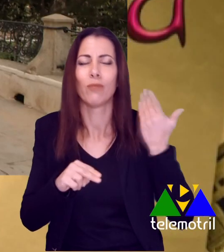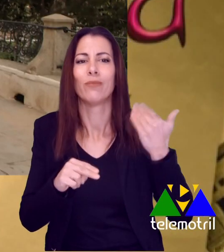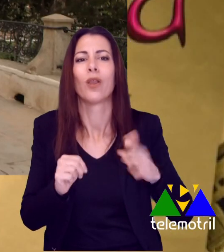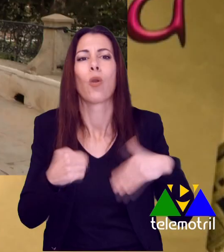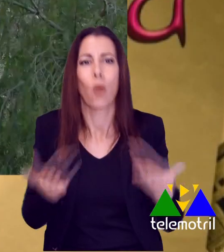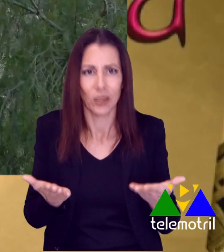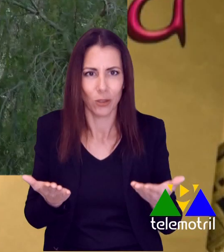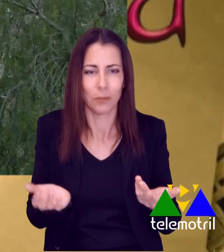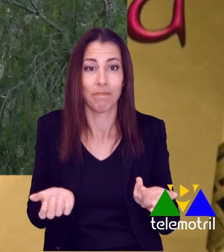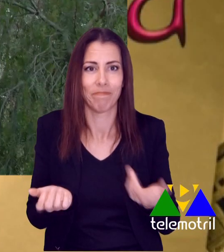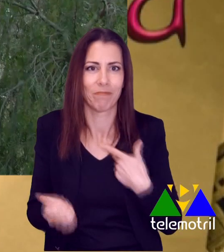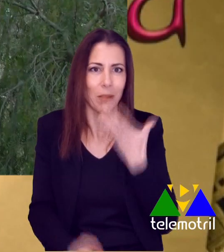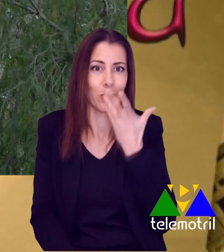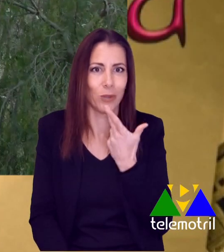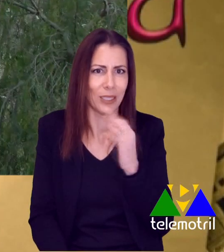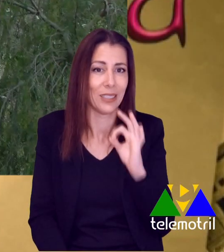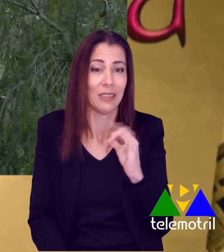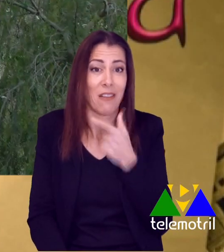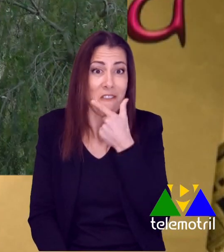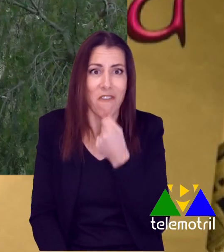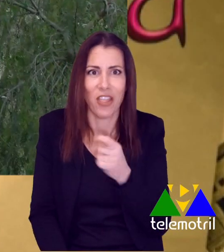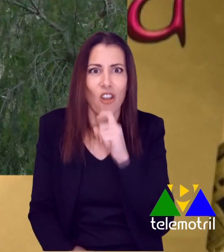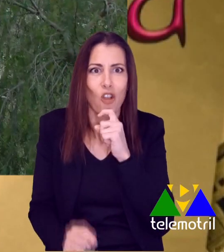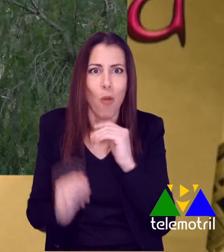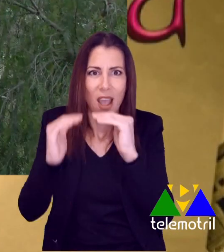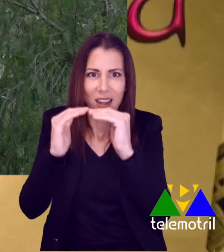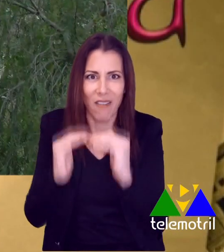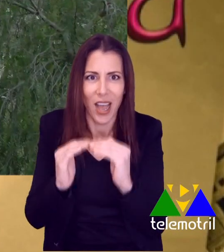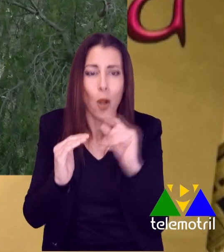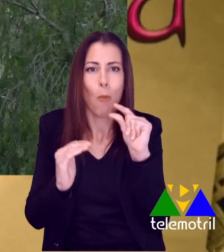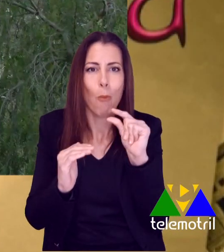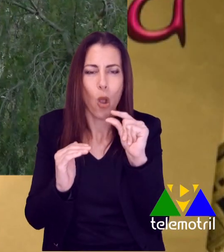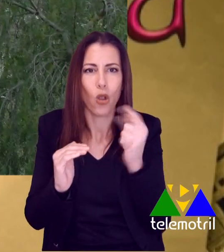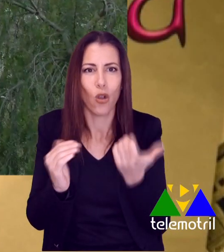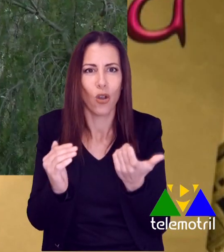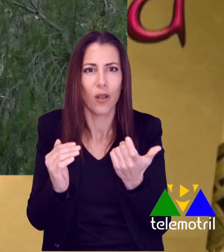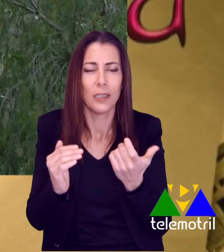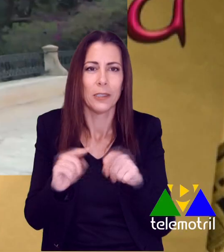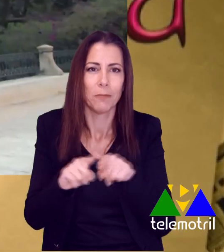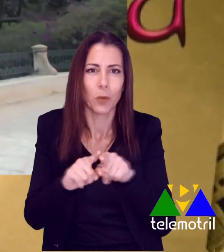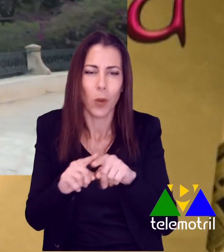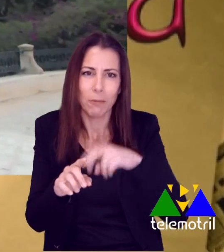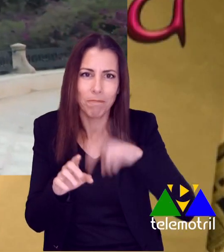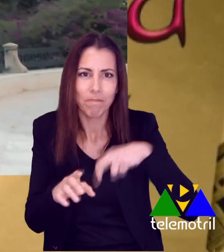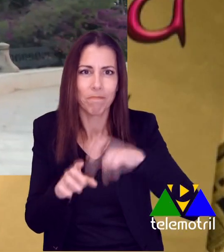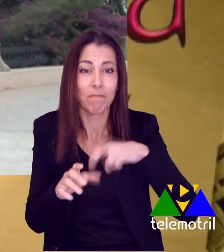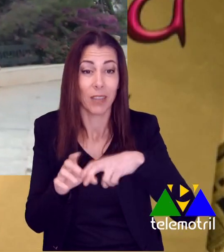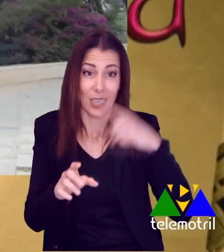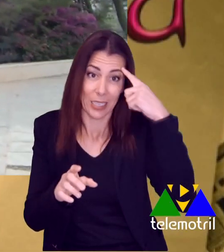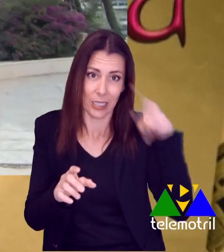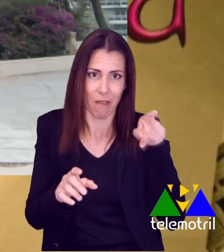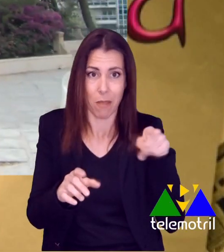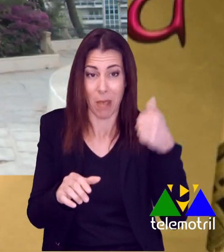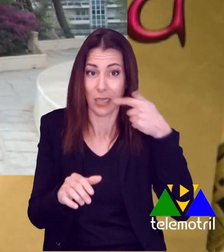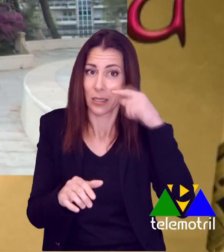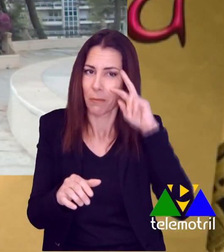qué antigüedad estamos hablando. Y sería una cosa tan fácil como rebajar un poco, hacer una cata, y que los arqueólogos que saben de esto... Ver